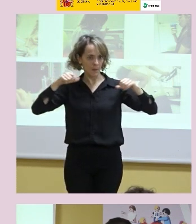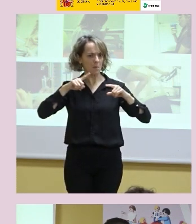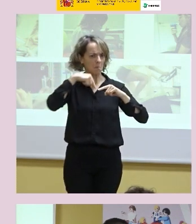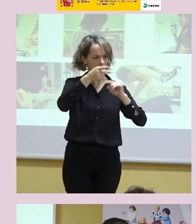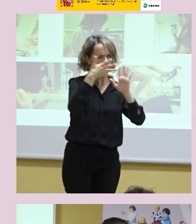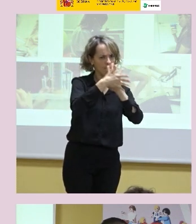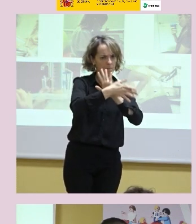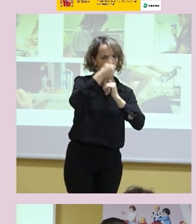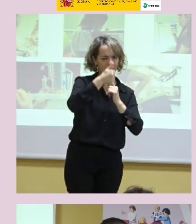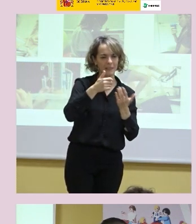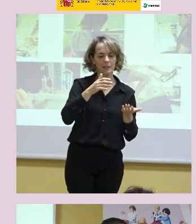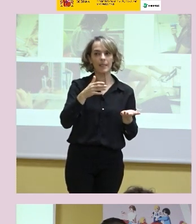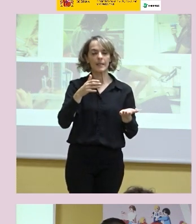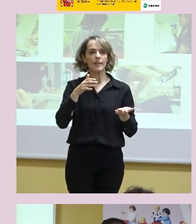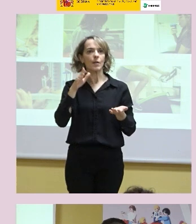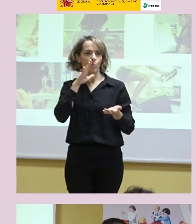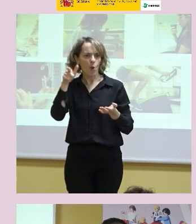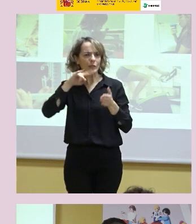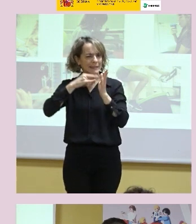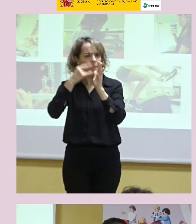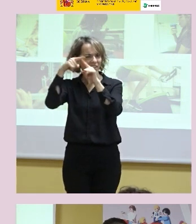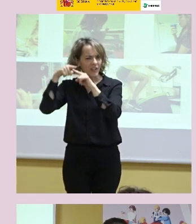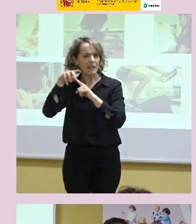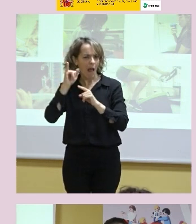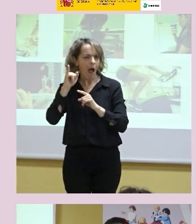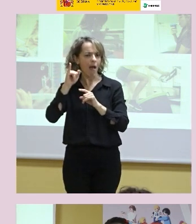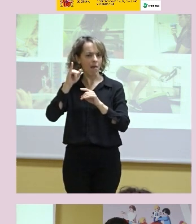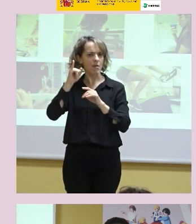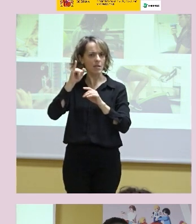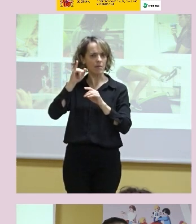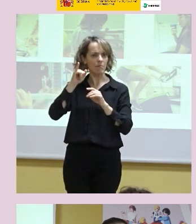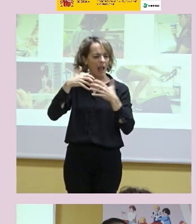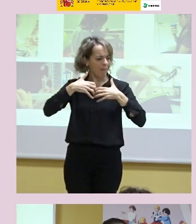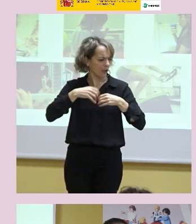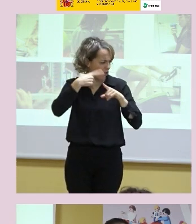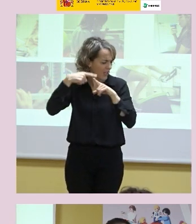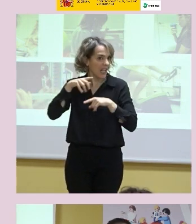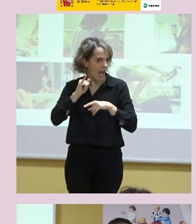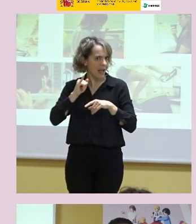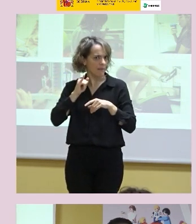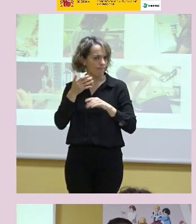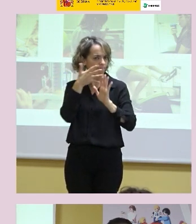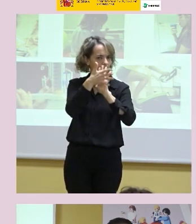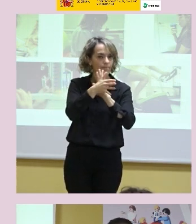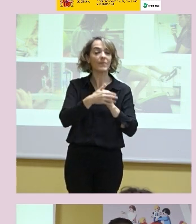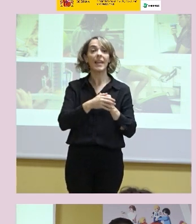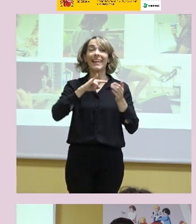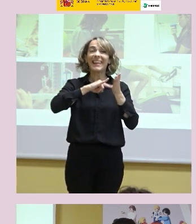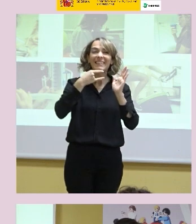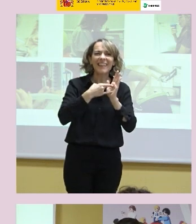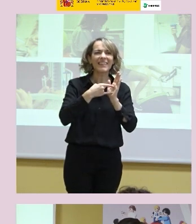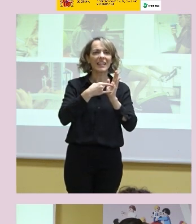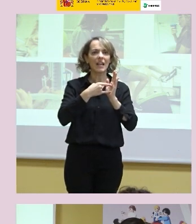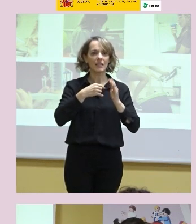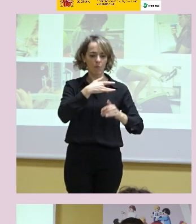traído también diferentes dispositivos para que veáis en qué consiste esto. Muchas técnicas de